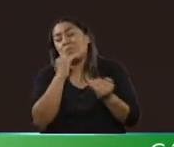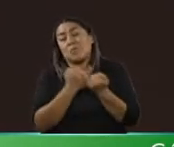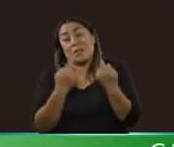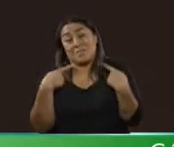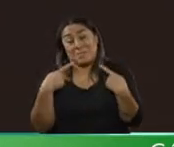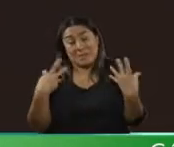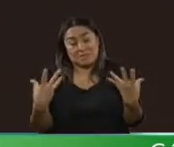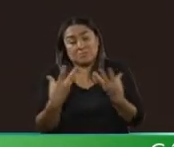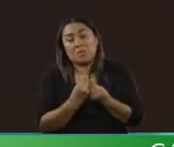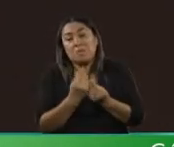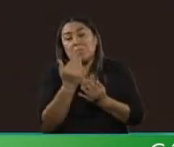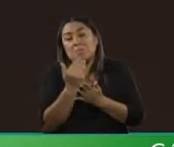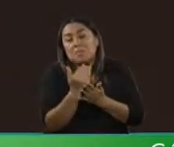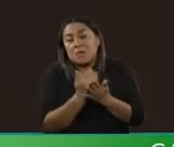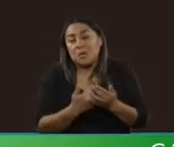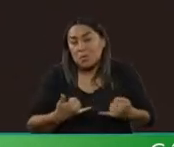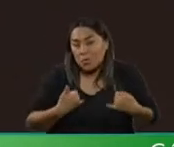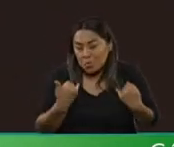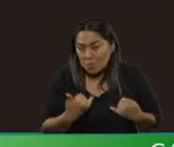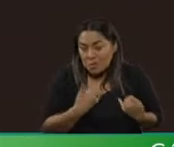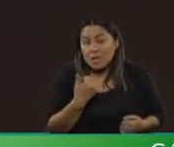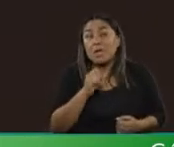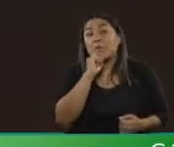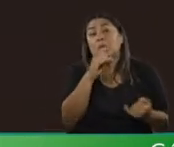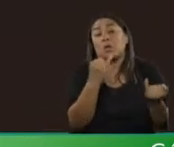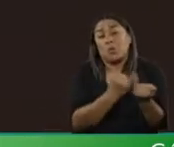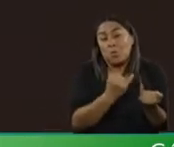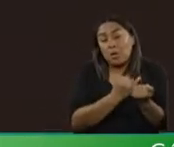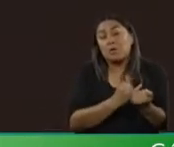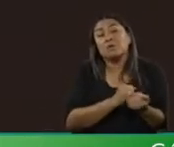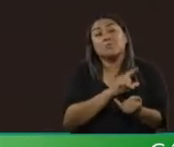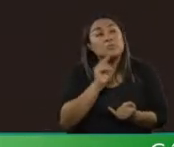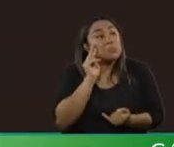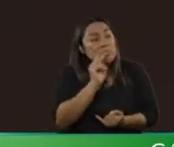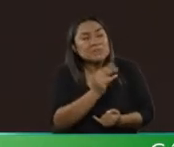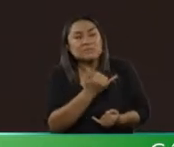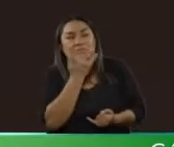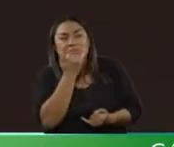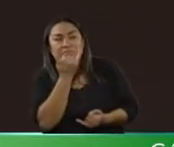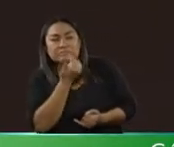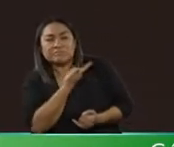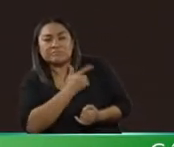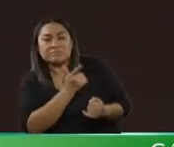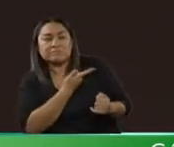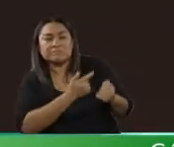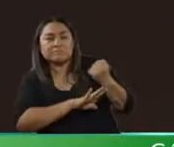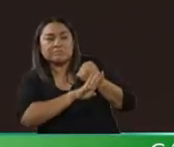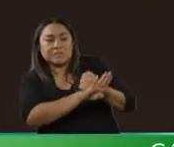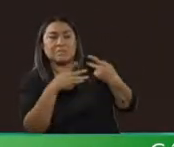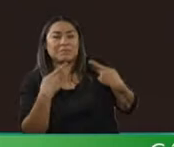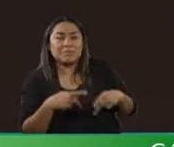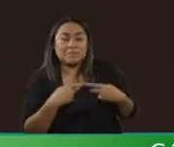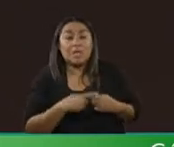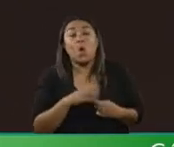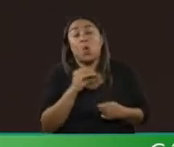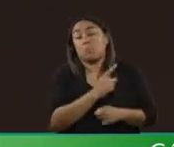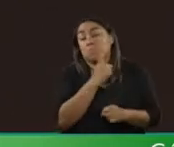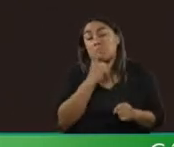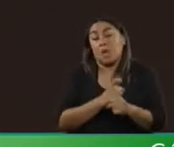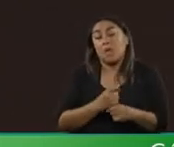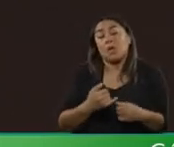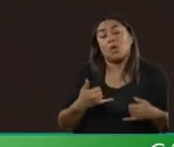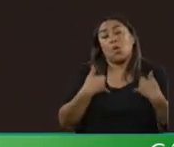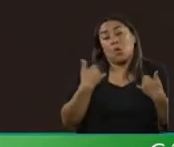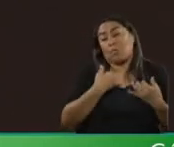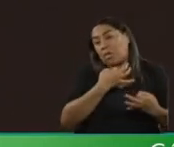social. Además de orillarlos a ejercer o conductas antisociales, o ser pieza clave del crimen organizado,